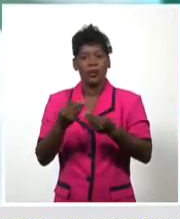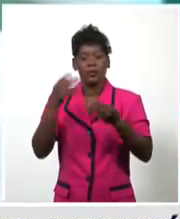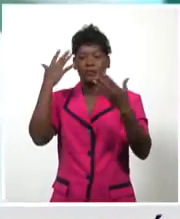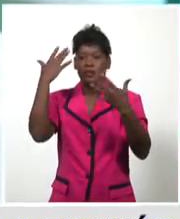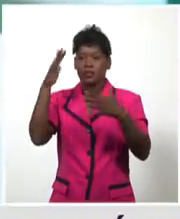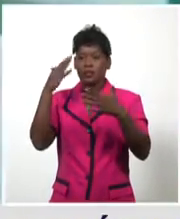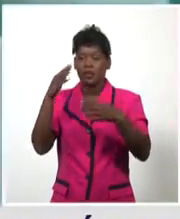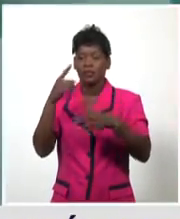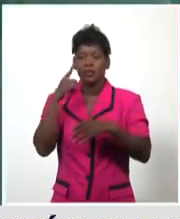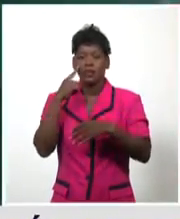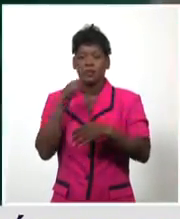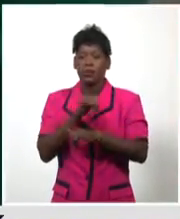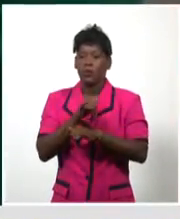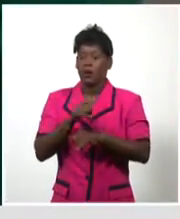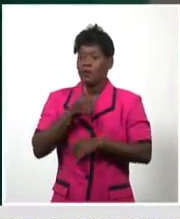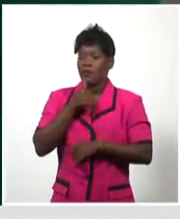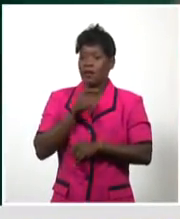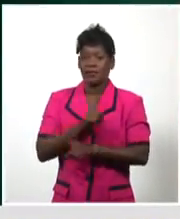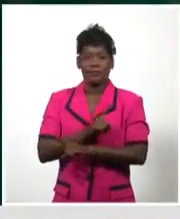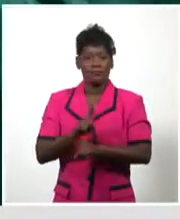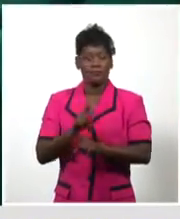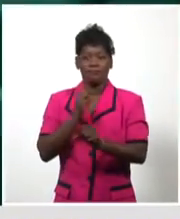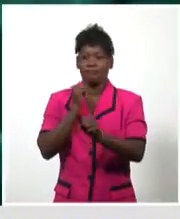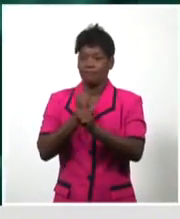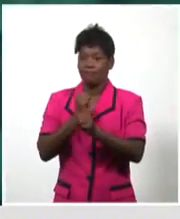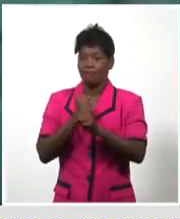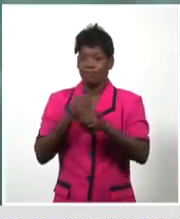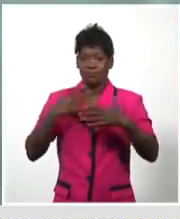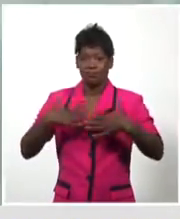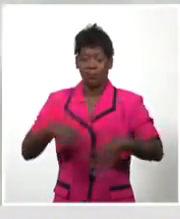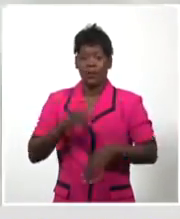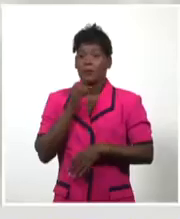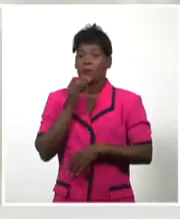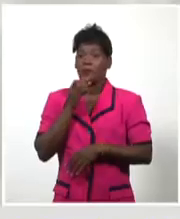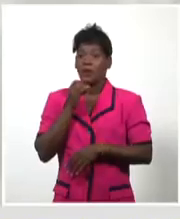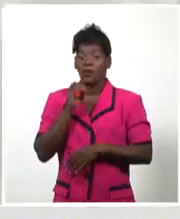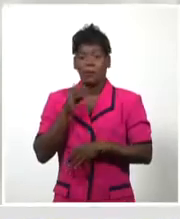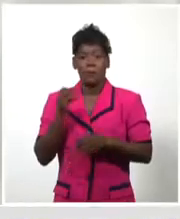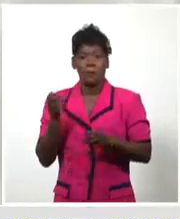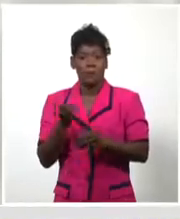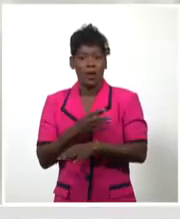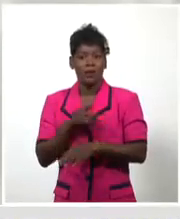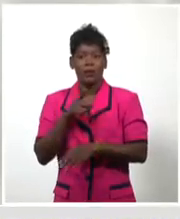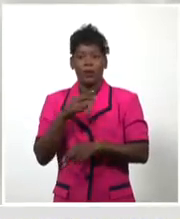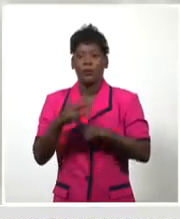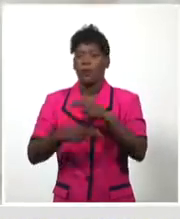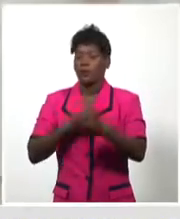lo extraordinario detrás de ese uniforme verde o blanco con el que retan a la muerte cada día.